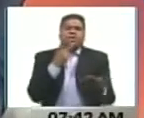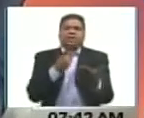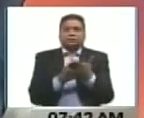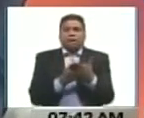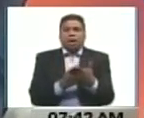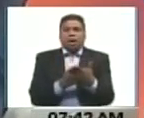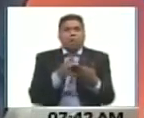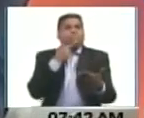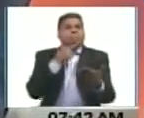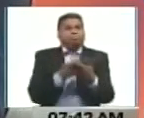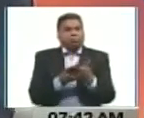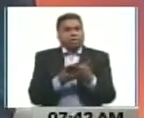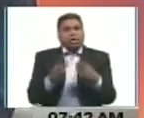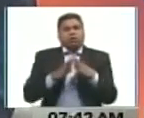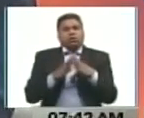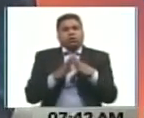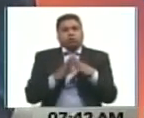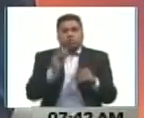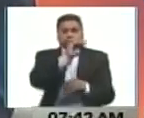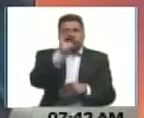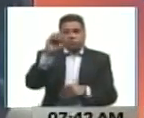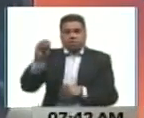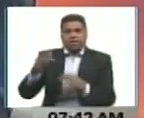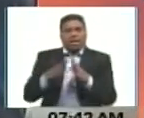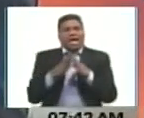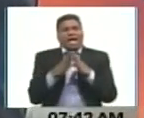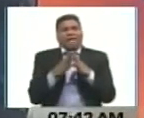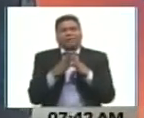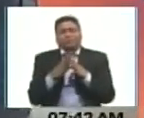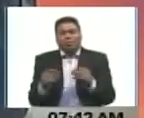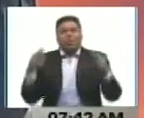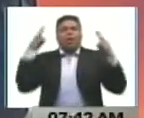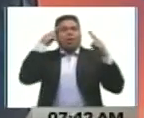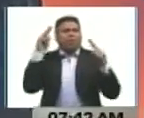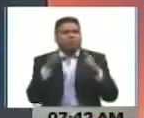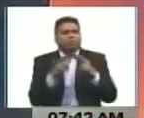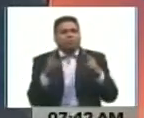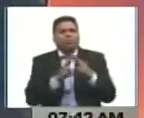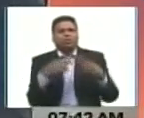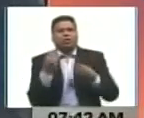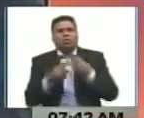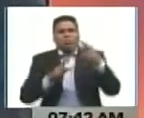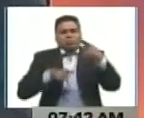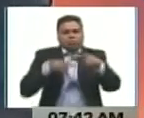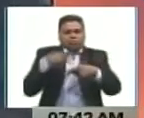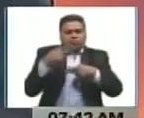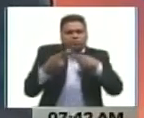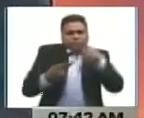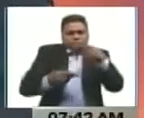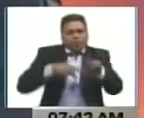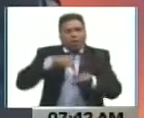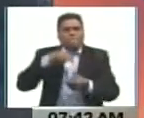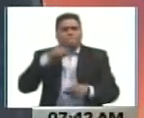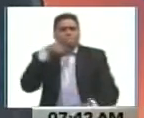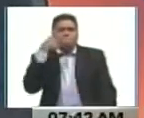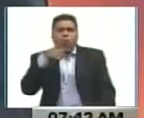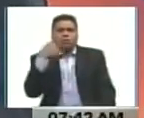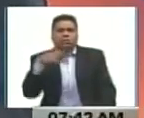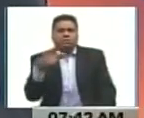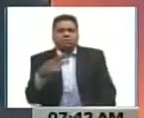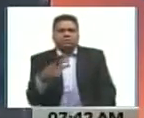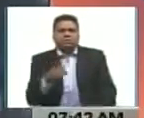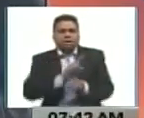se plantea para convocar al ser humano a reconocer que debe transformar los sistemas políticos hegemónicos para